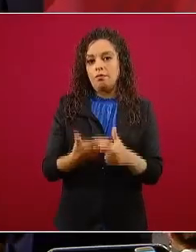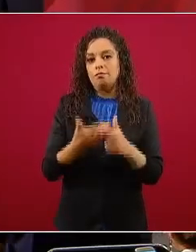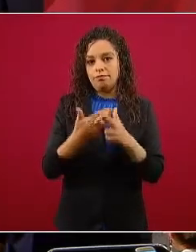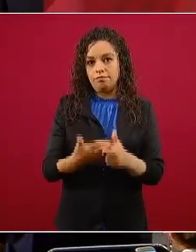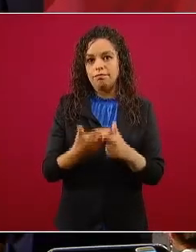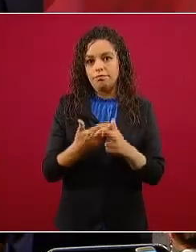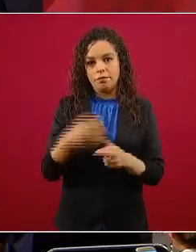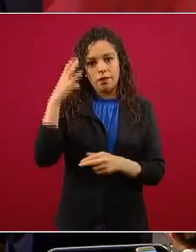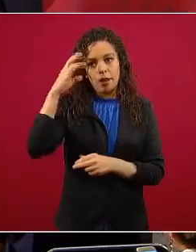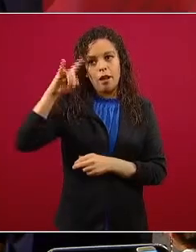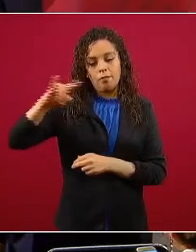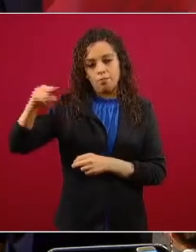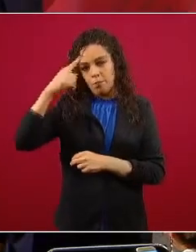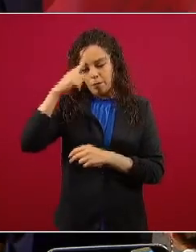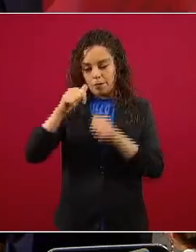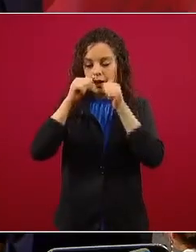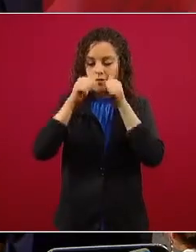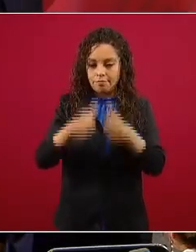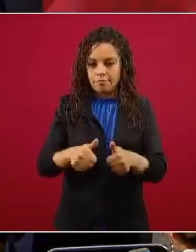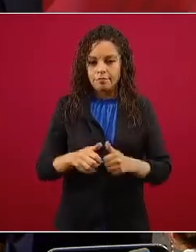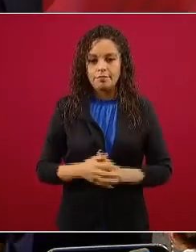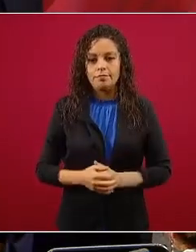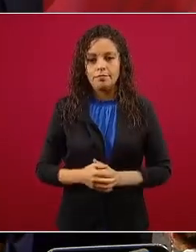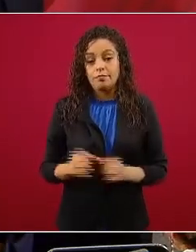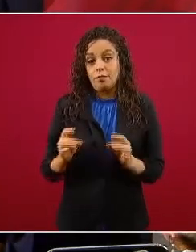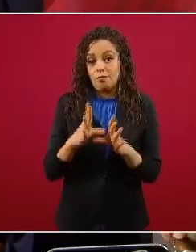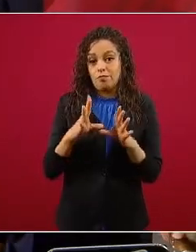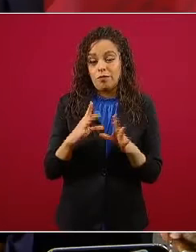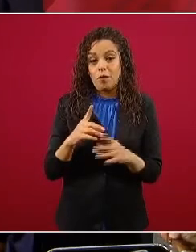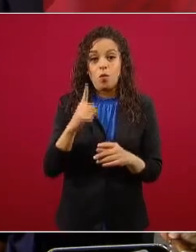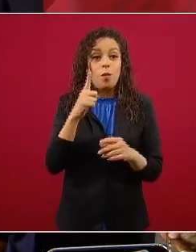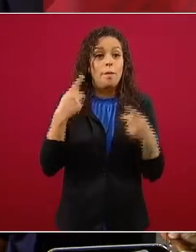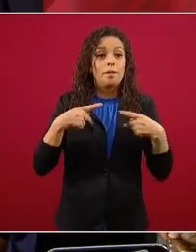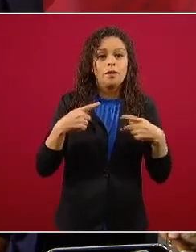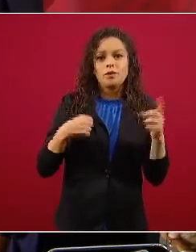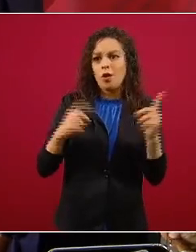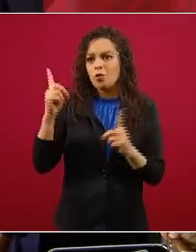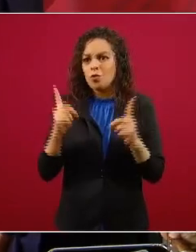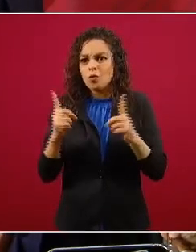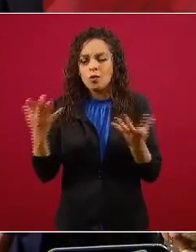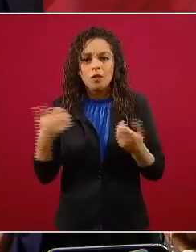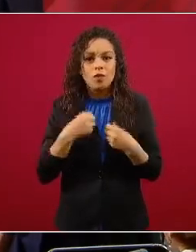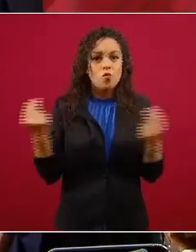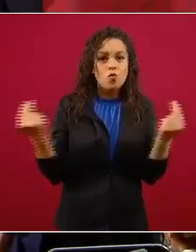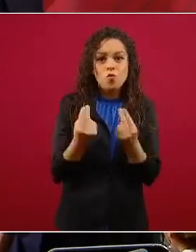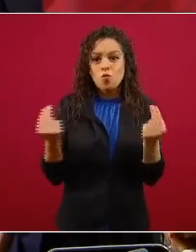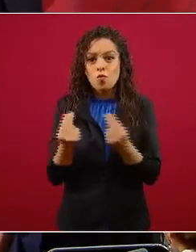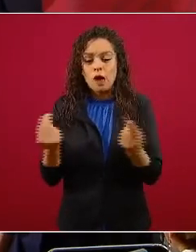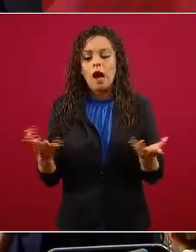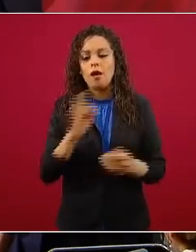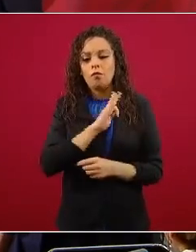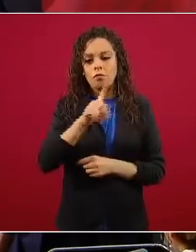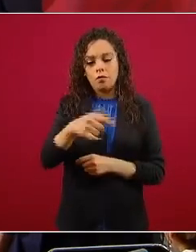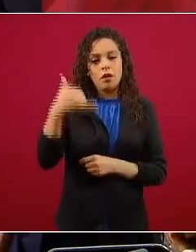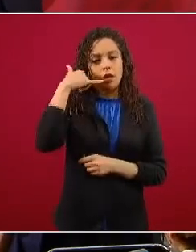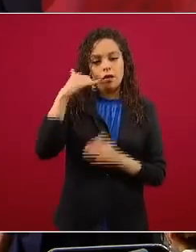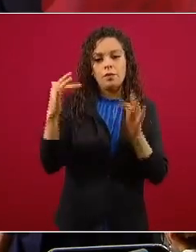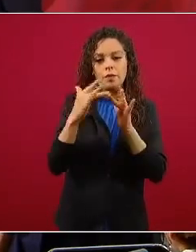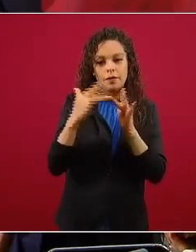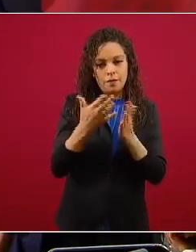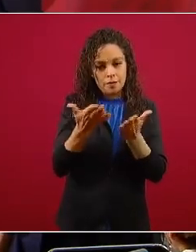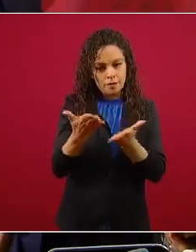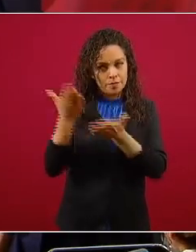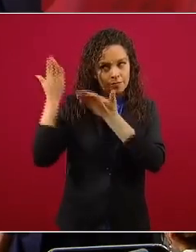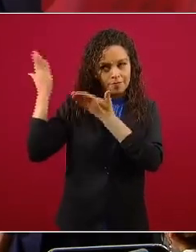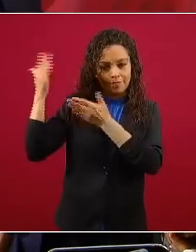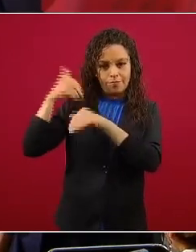duda, una persona manifiesta tener la necesidad urgente, que esté aquí. Termino recordando los síntomas